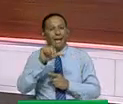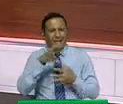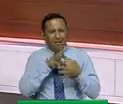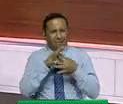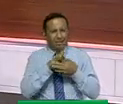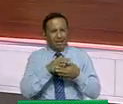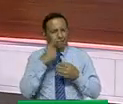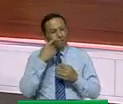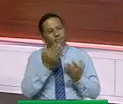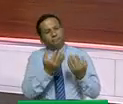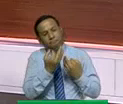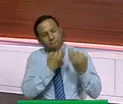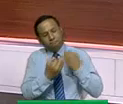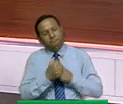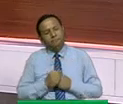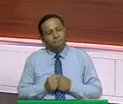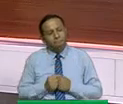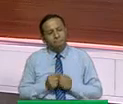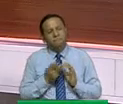adelante.